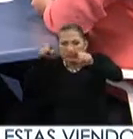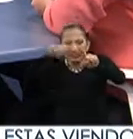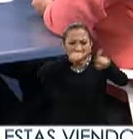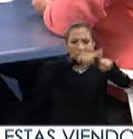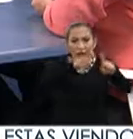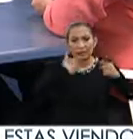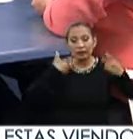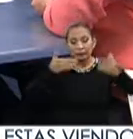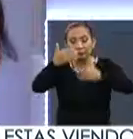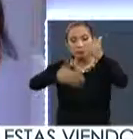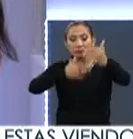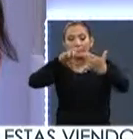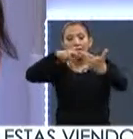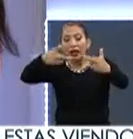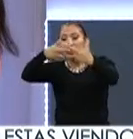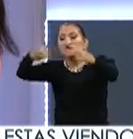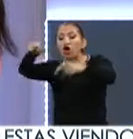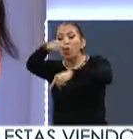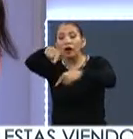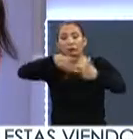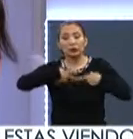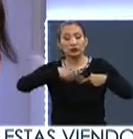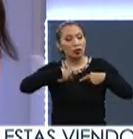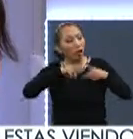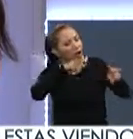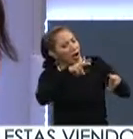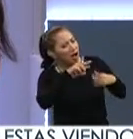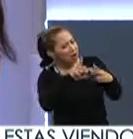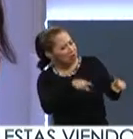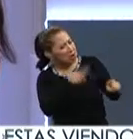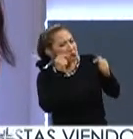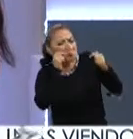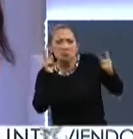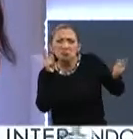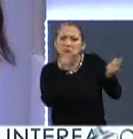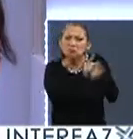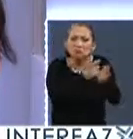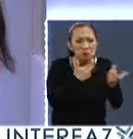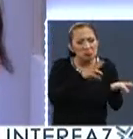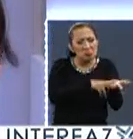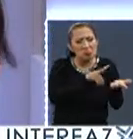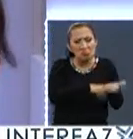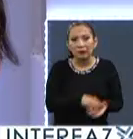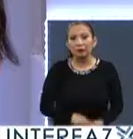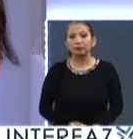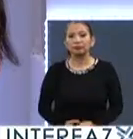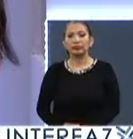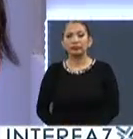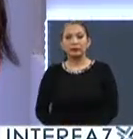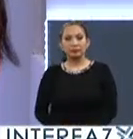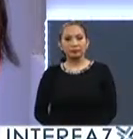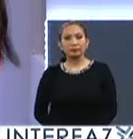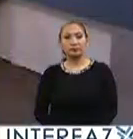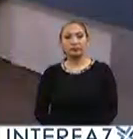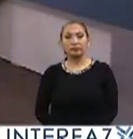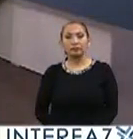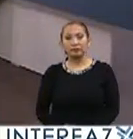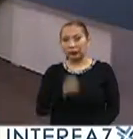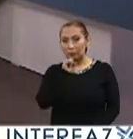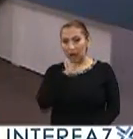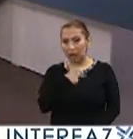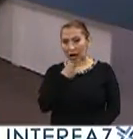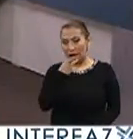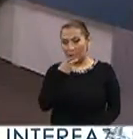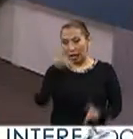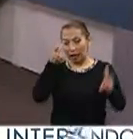la acción, ¿no? A que las relaciones que establezcan con otros puedan ser bastante valiosas. Así es, van a tener también muchos